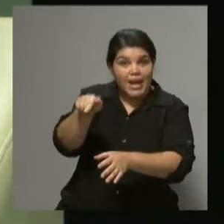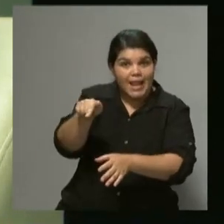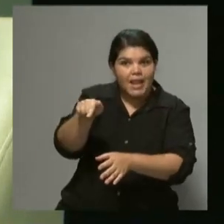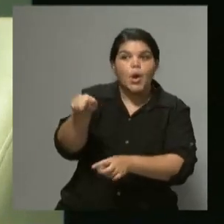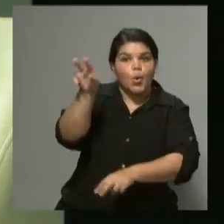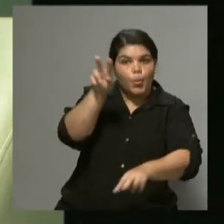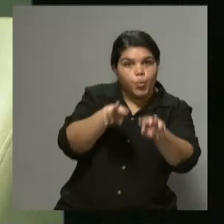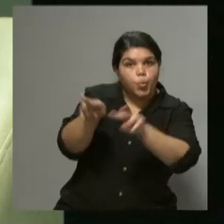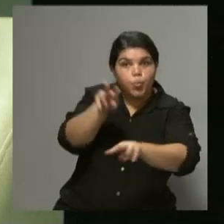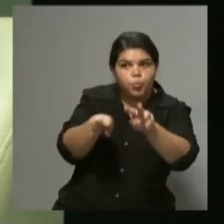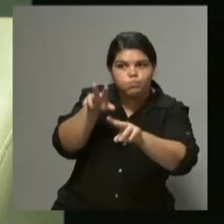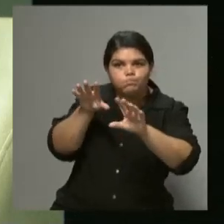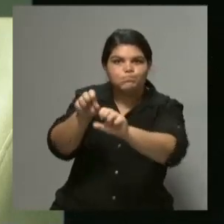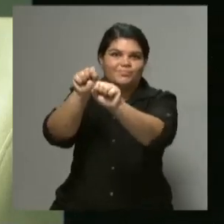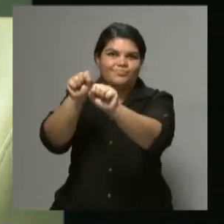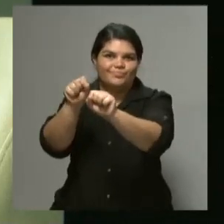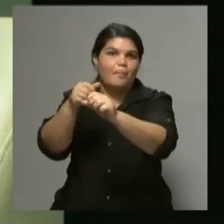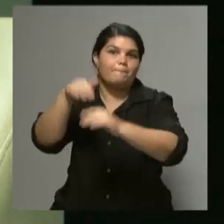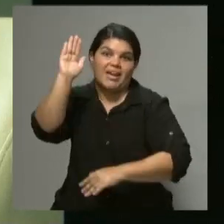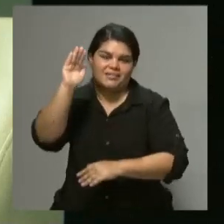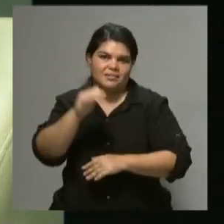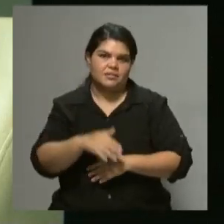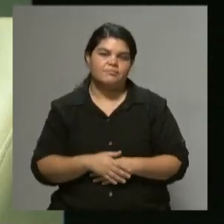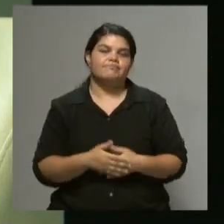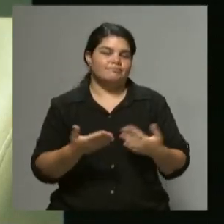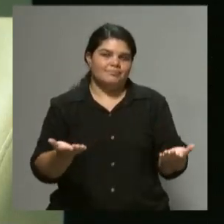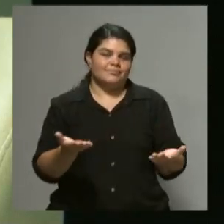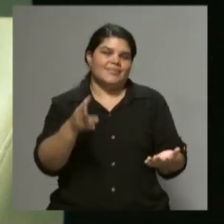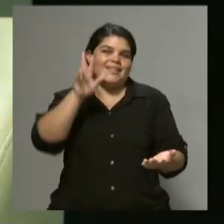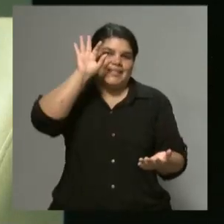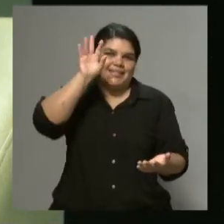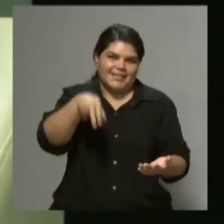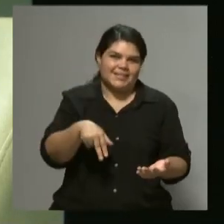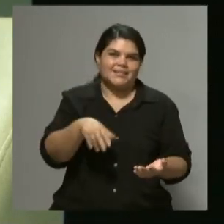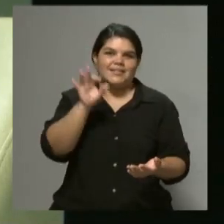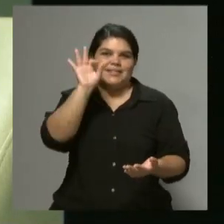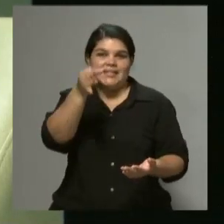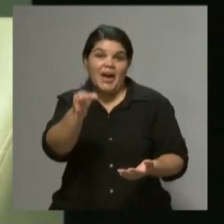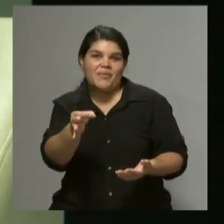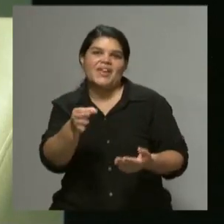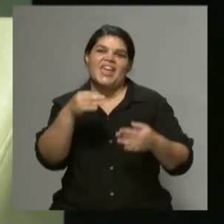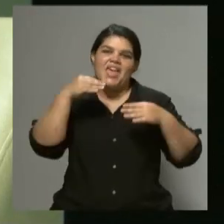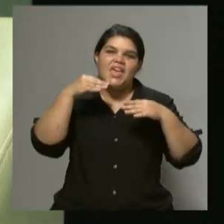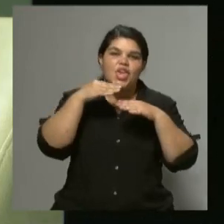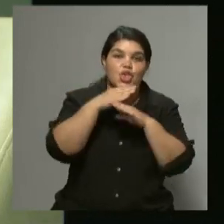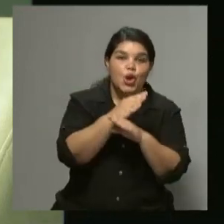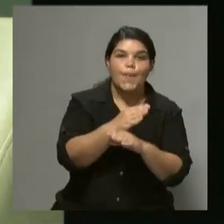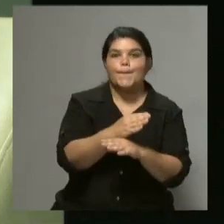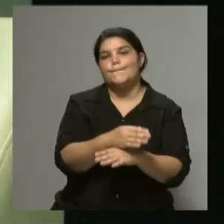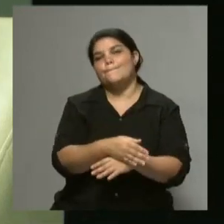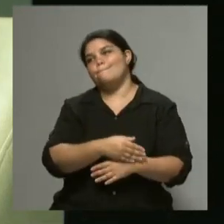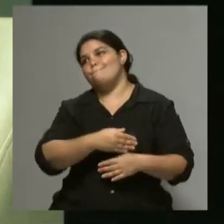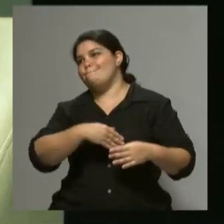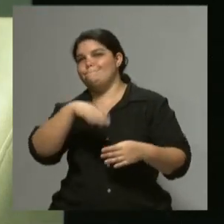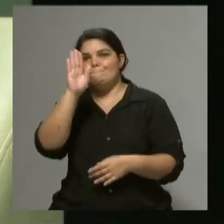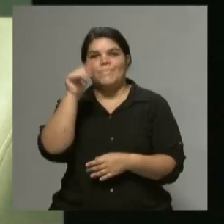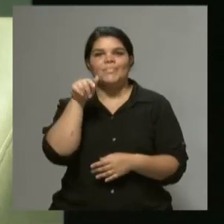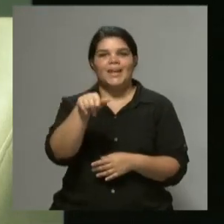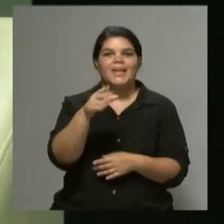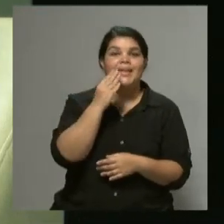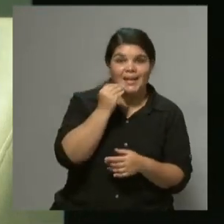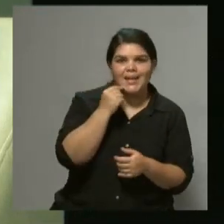junior hasta los más senior. Con idiomas, claramente el inglés es el idioma, y si tenés más de un idioma, suma un